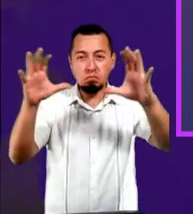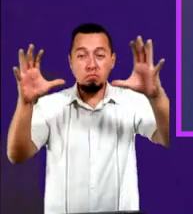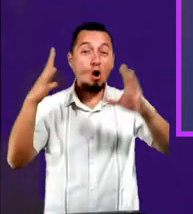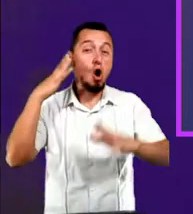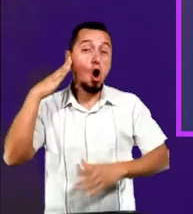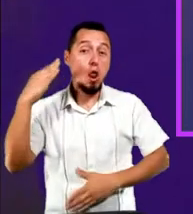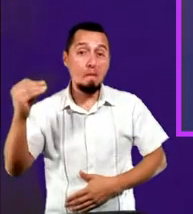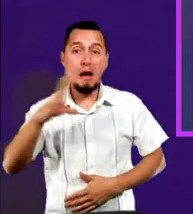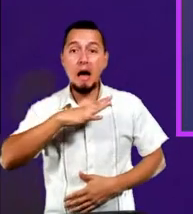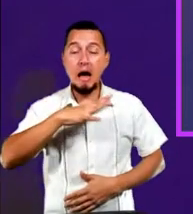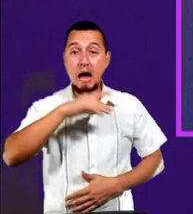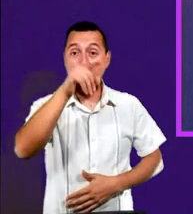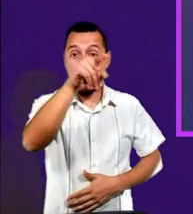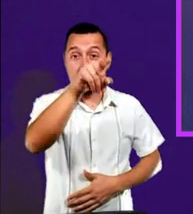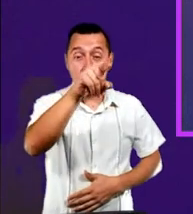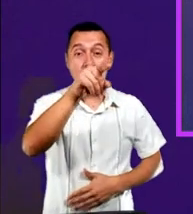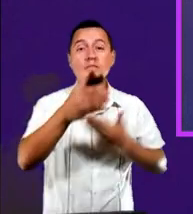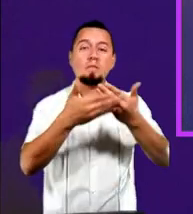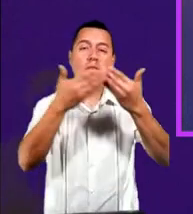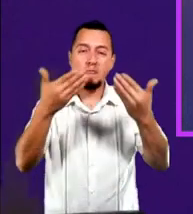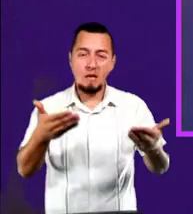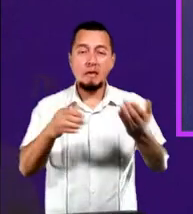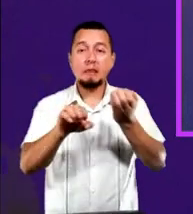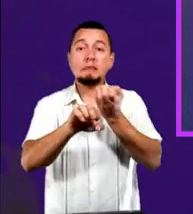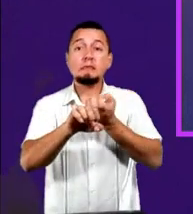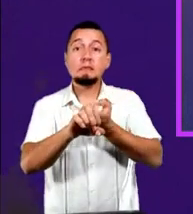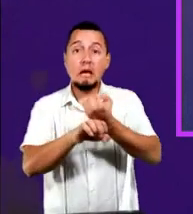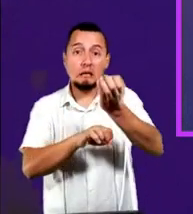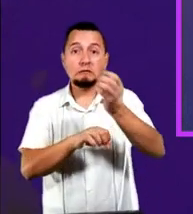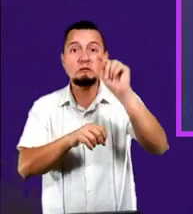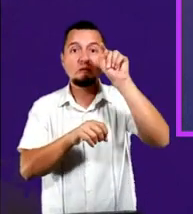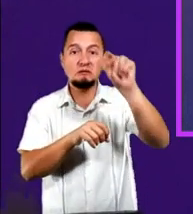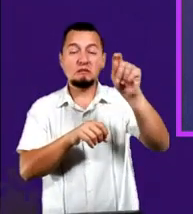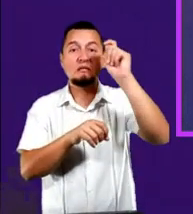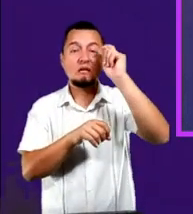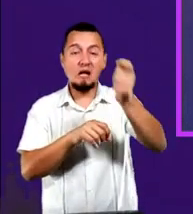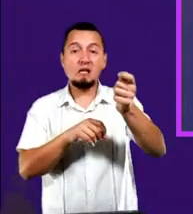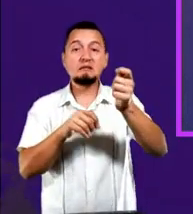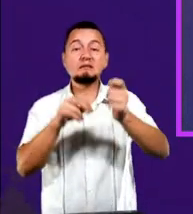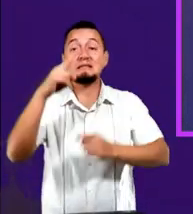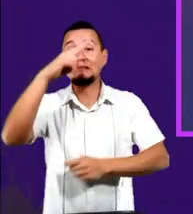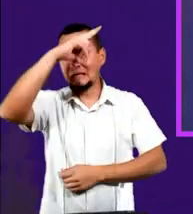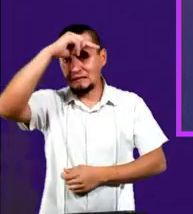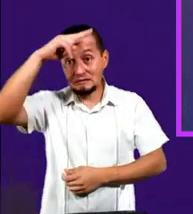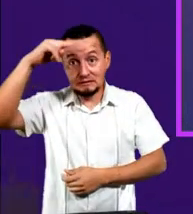estado de Nayarit, aquí presente.